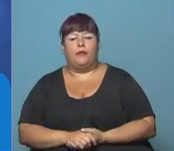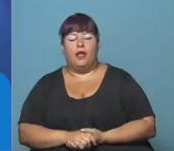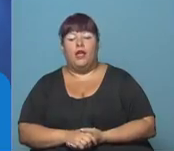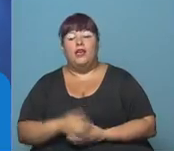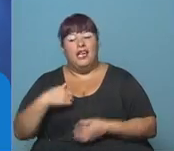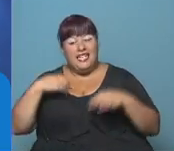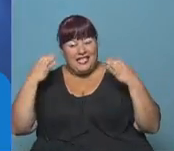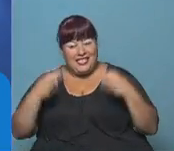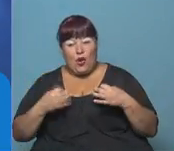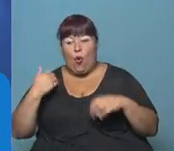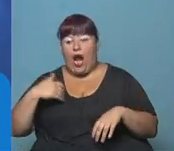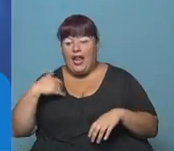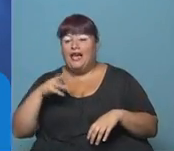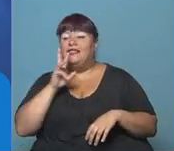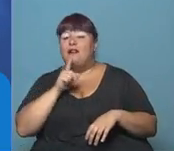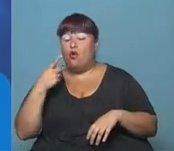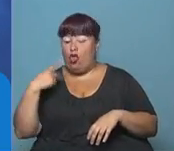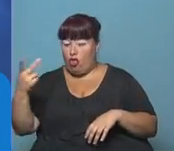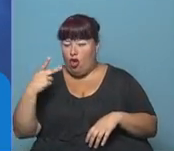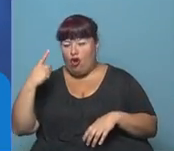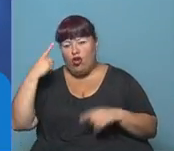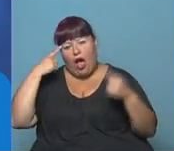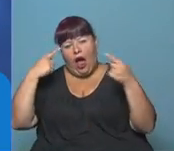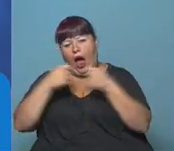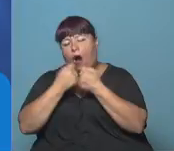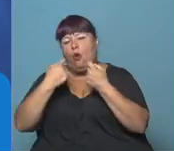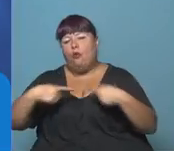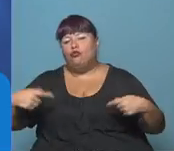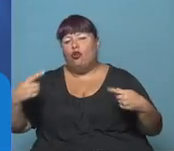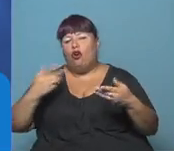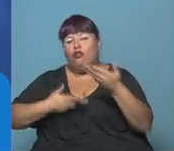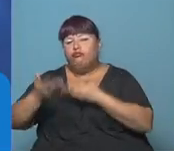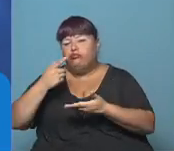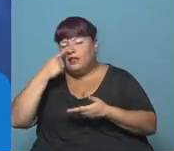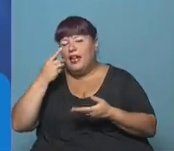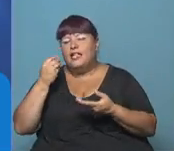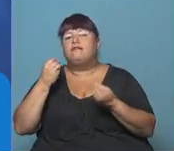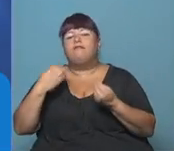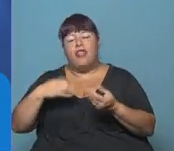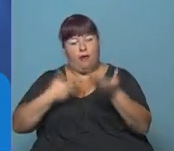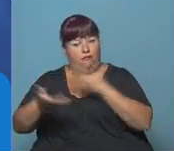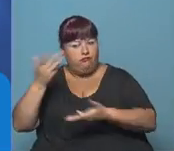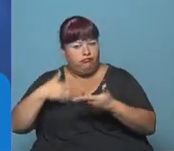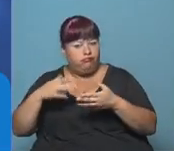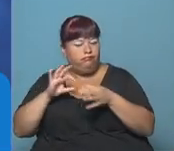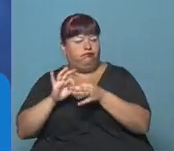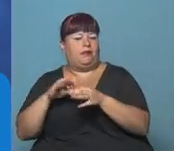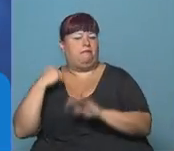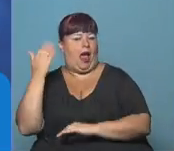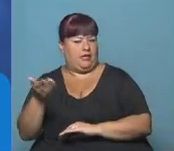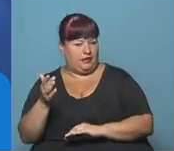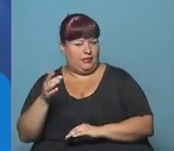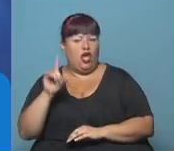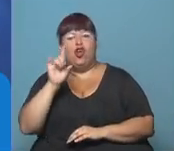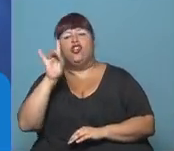Estoy convencido que Argentina y Rusia comparten intereses que se reflejan en una cooperación que tenemos que estrechar, no